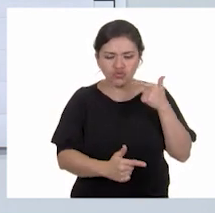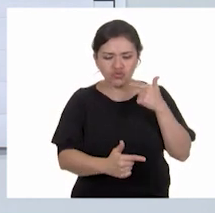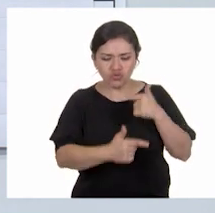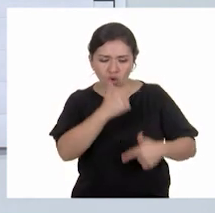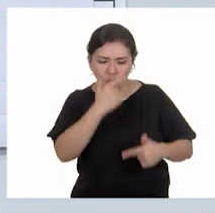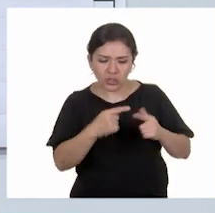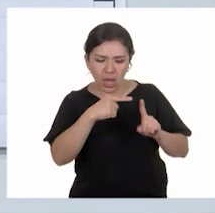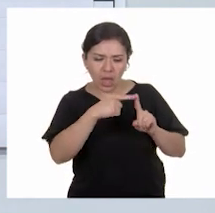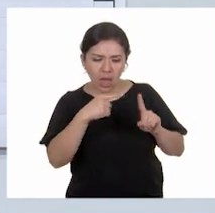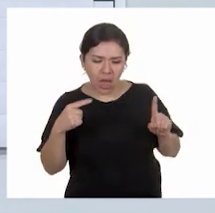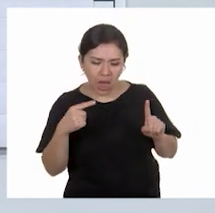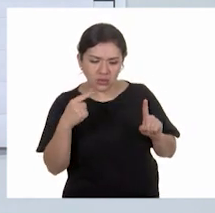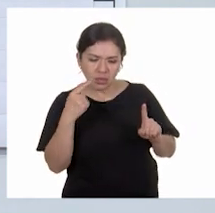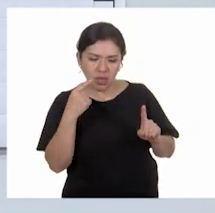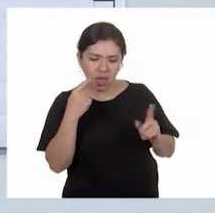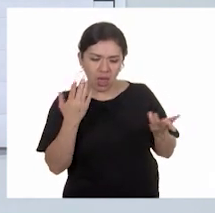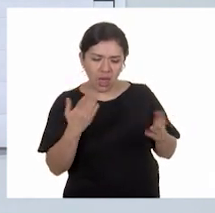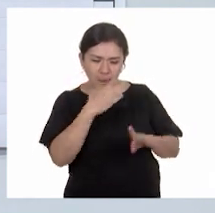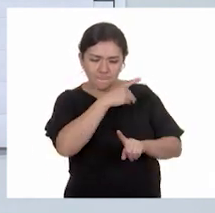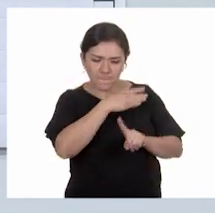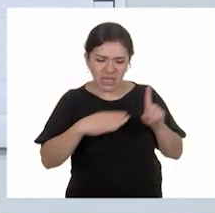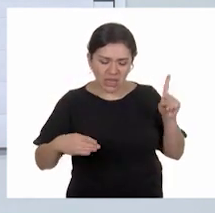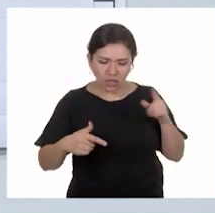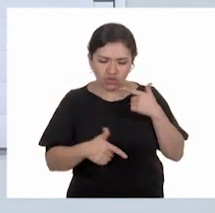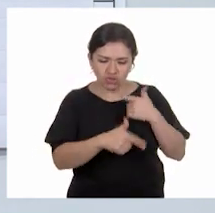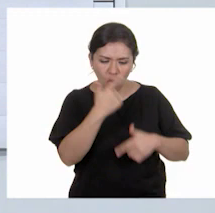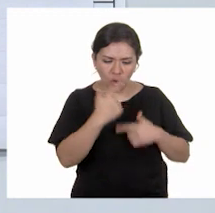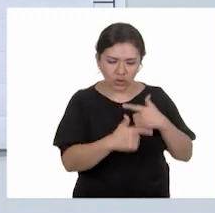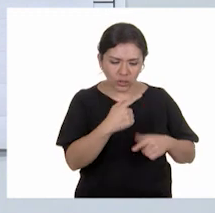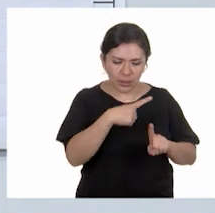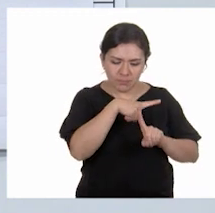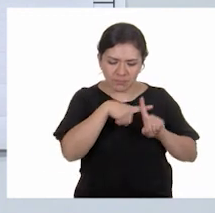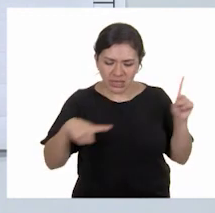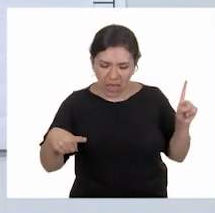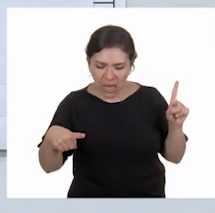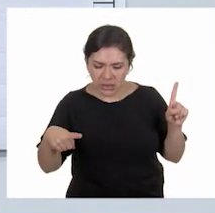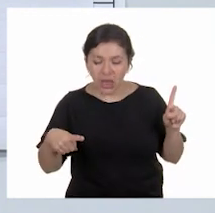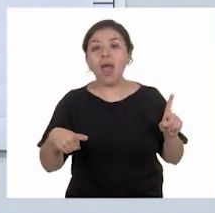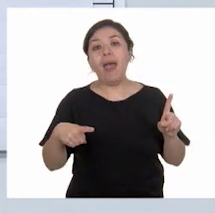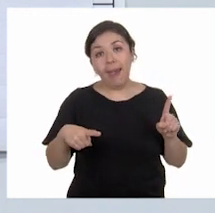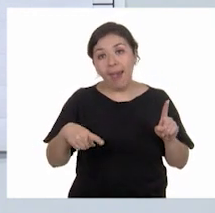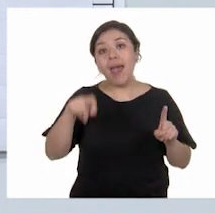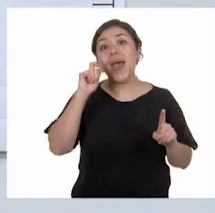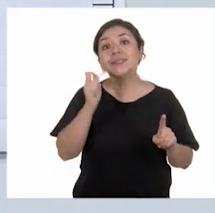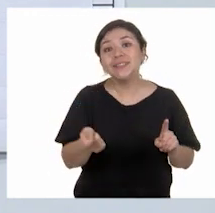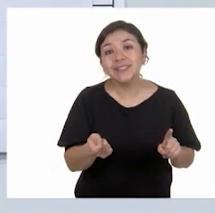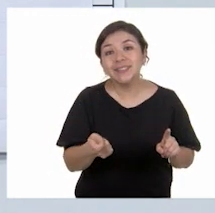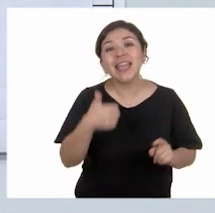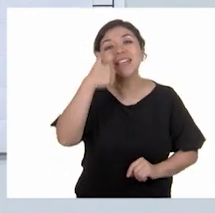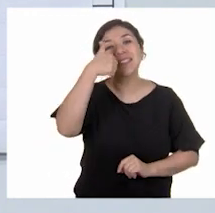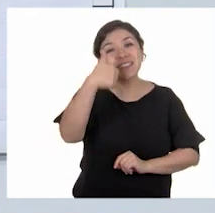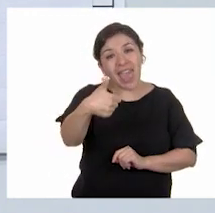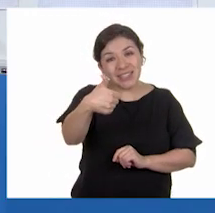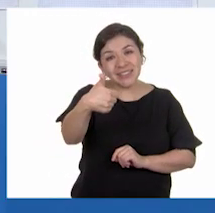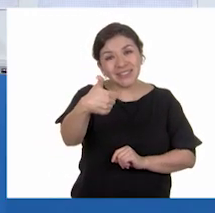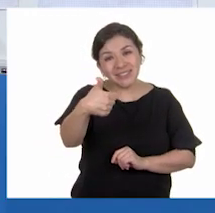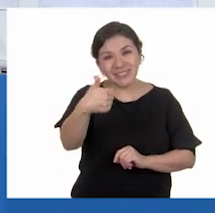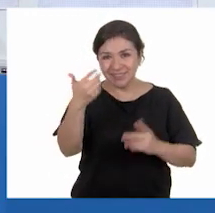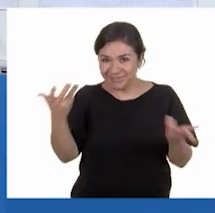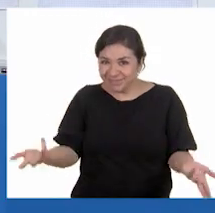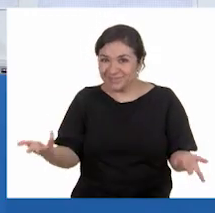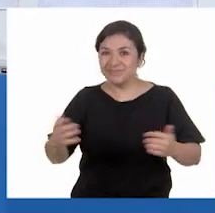6 huevos. La mitad de un recipiente de 12 huevos serían 6.